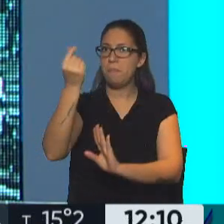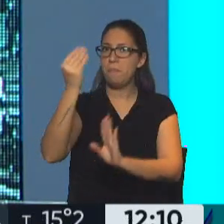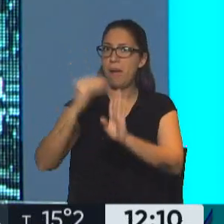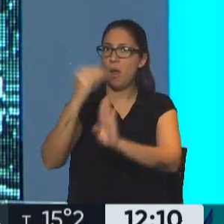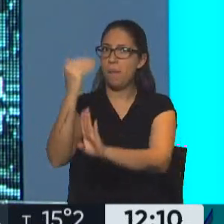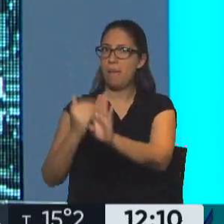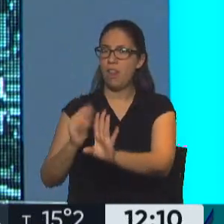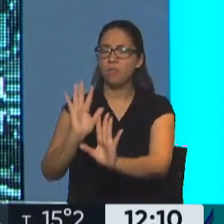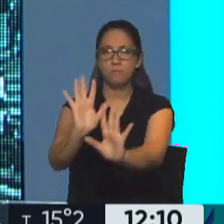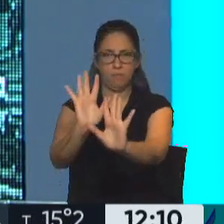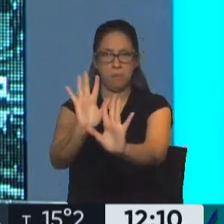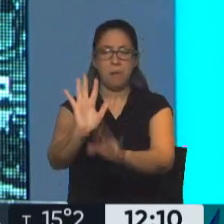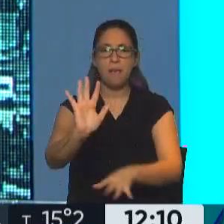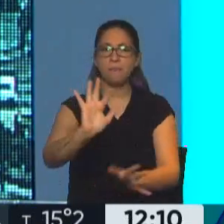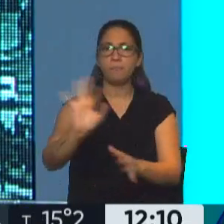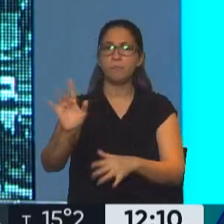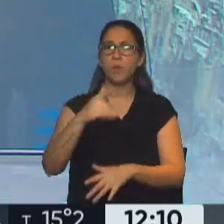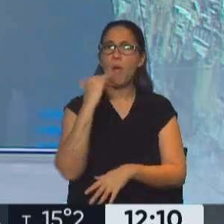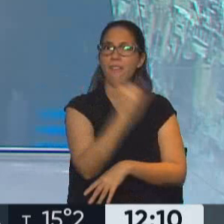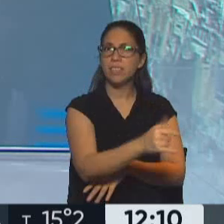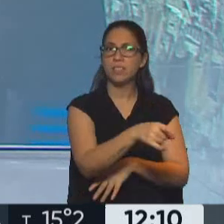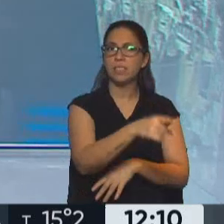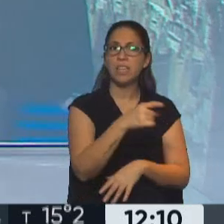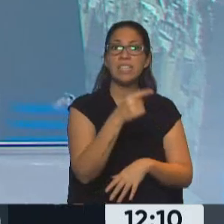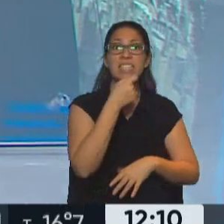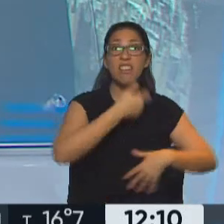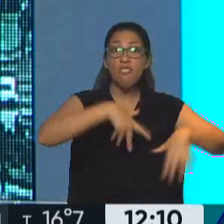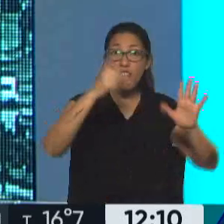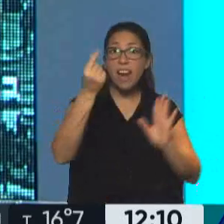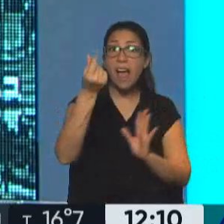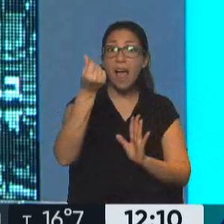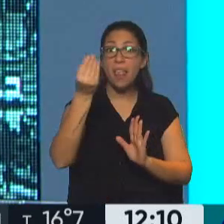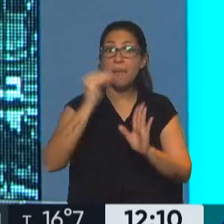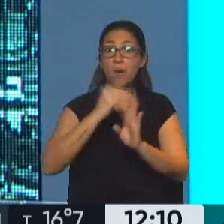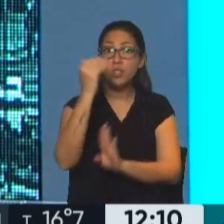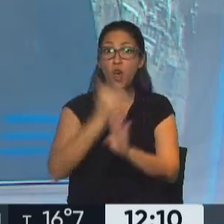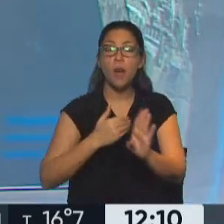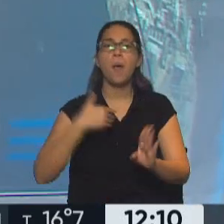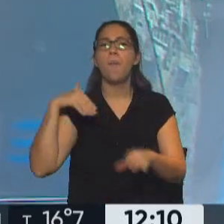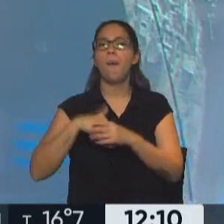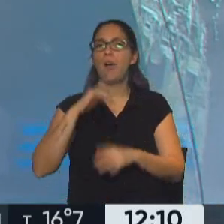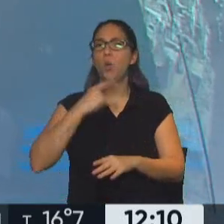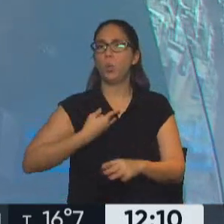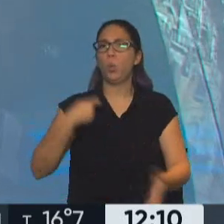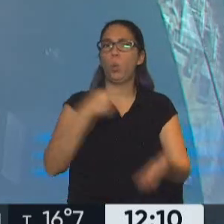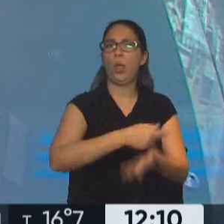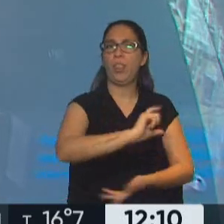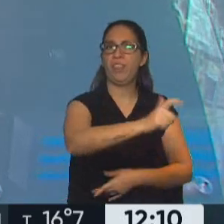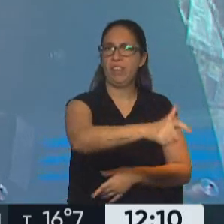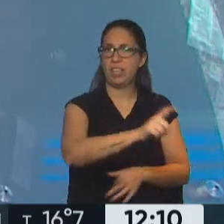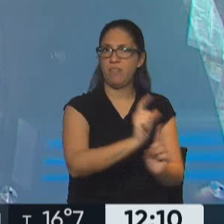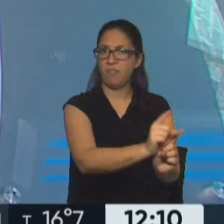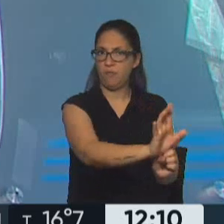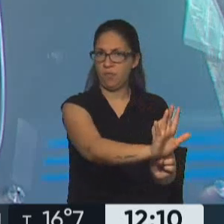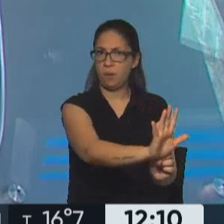Cuidado con eso, porque por un lado lo que le estás haciendo es garantizando que si hubiera devaluación, el Banco Central pone la diferencia. Sí. Ahora, a mí